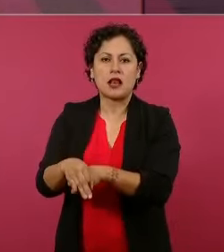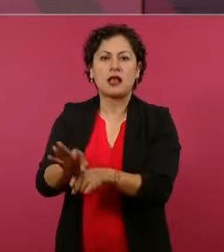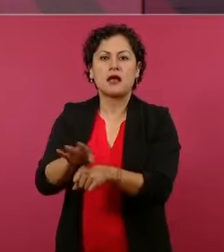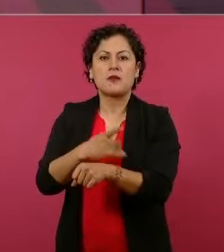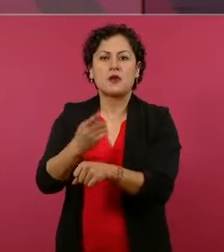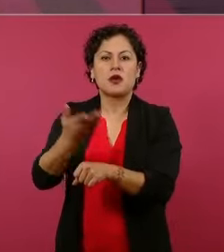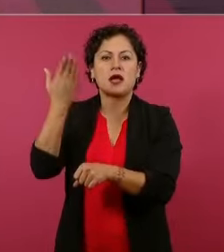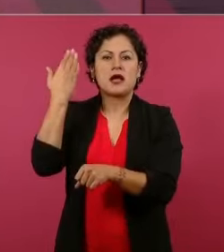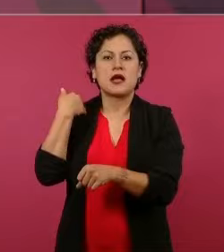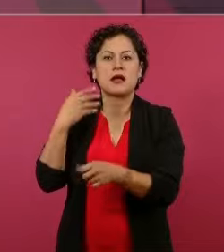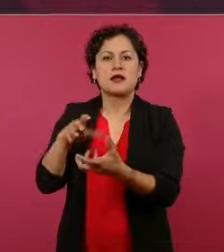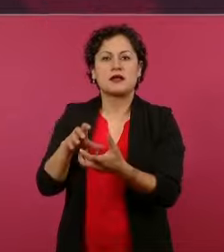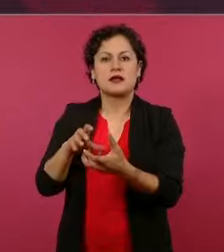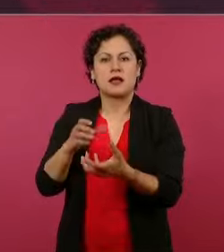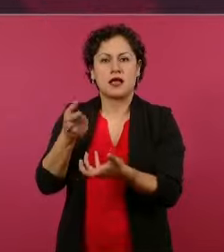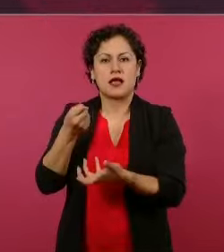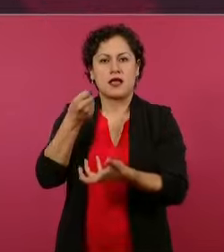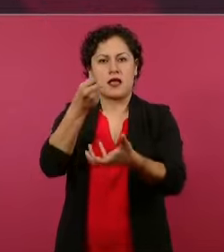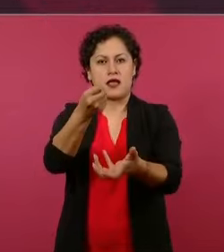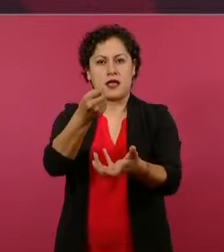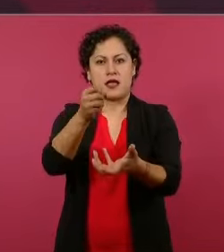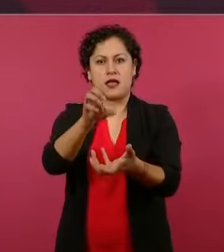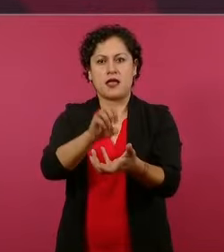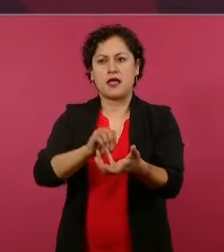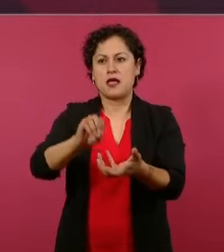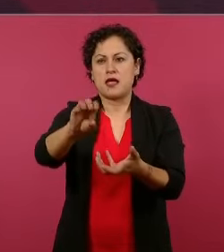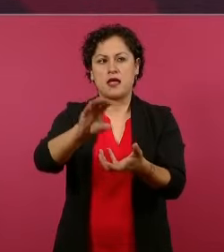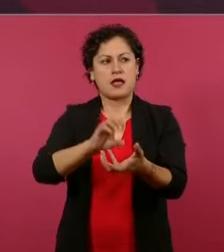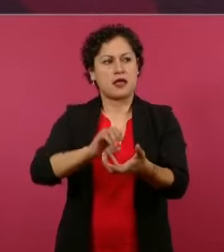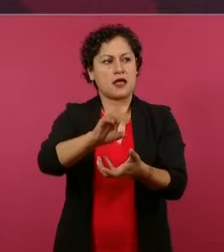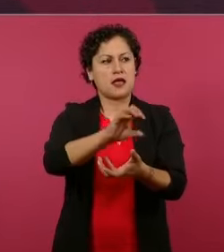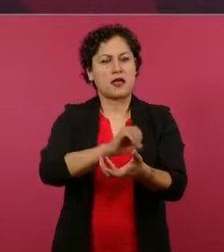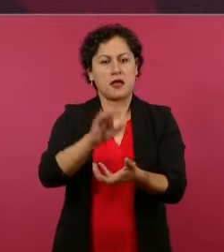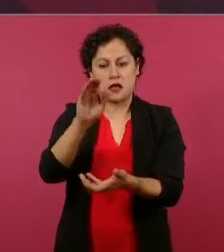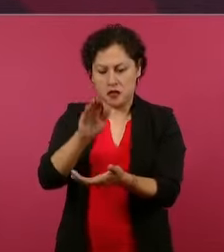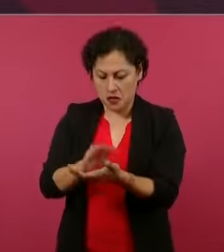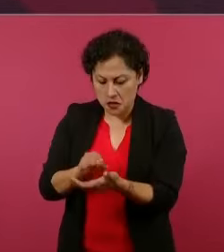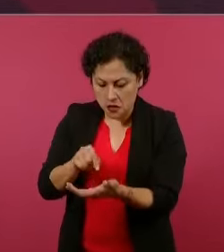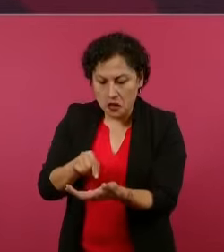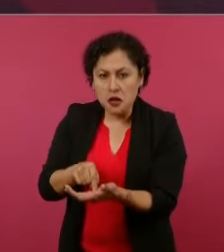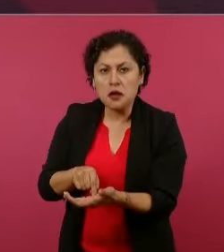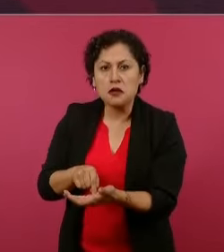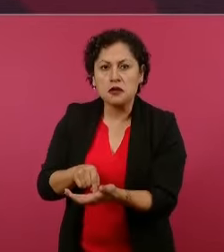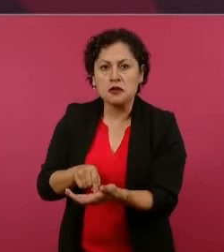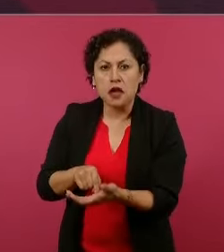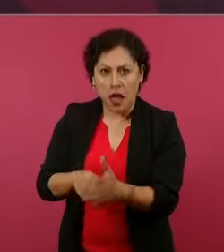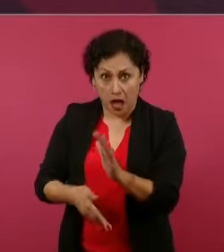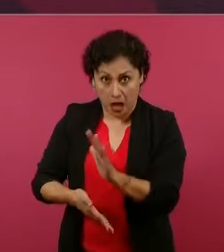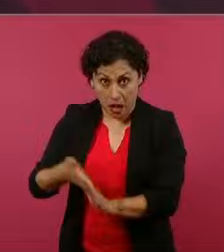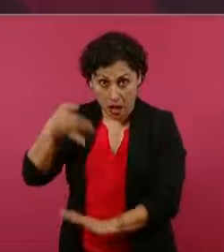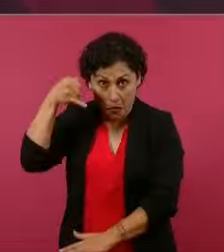soborno un moche y nada más pintó el